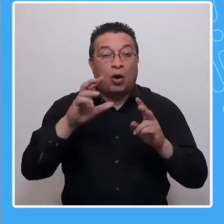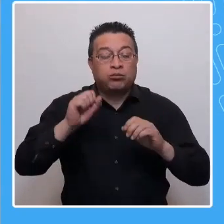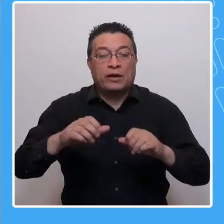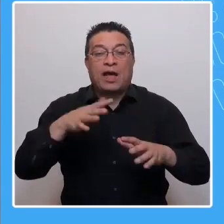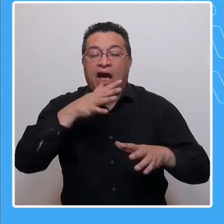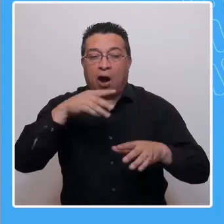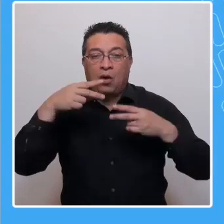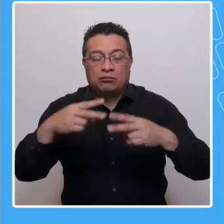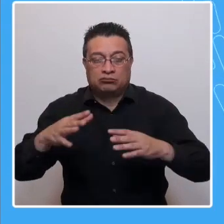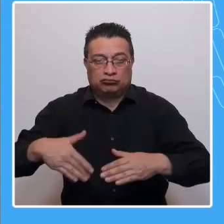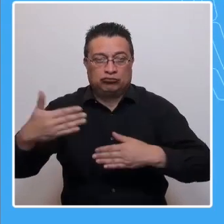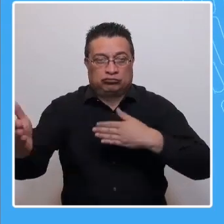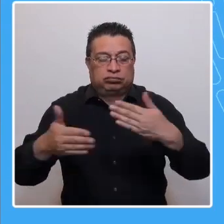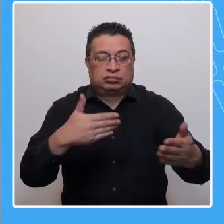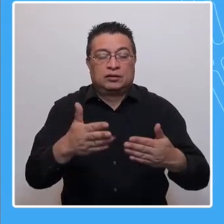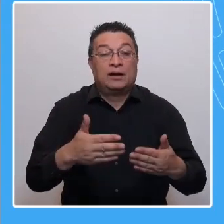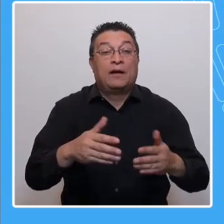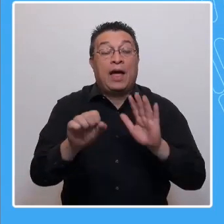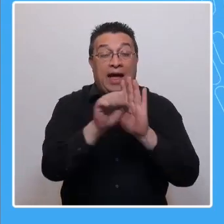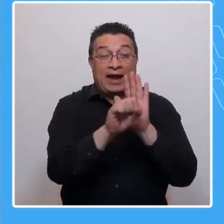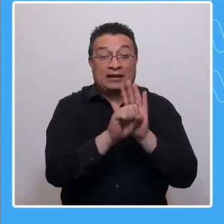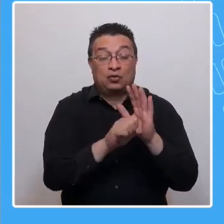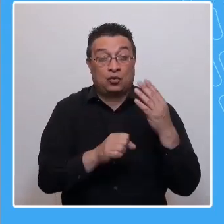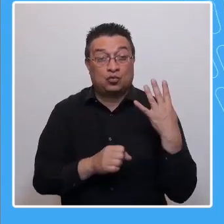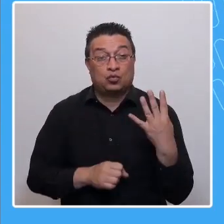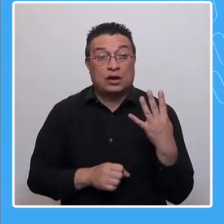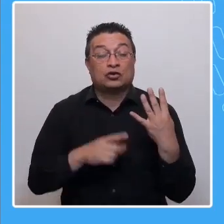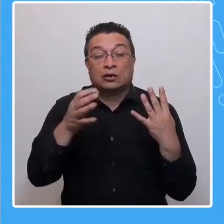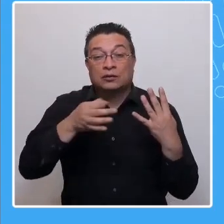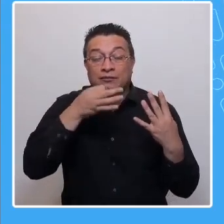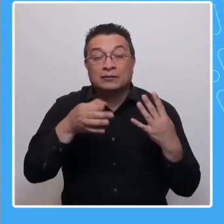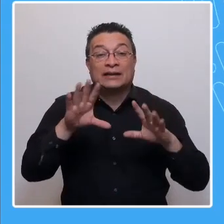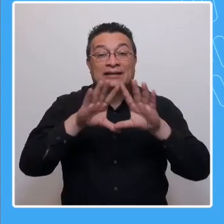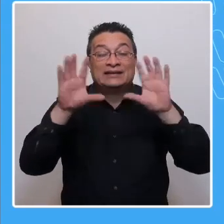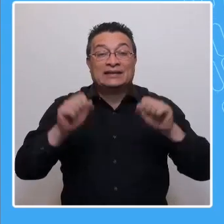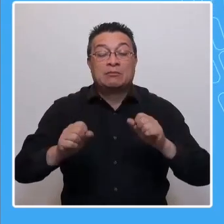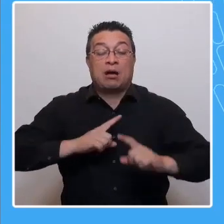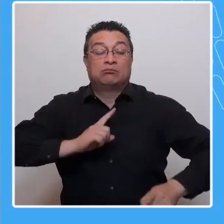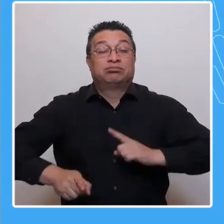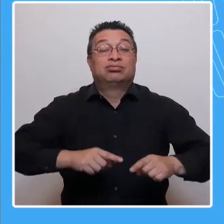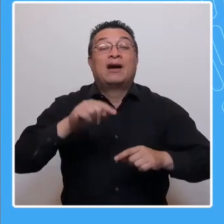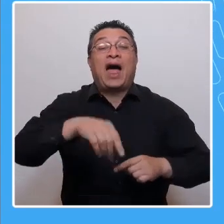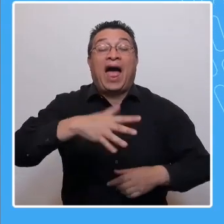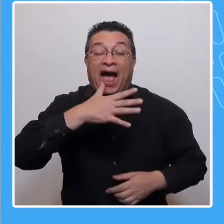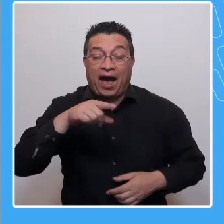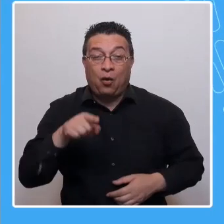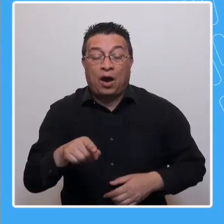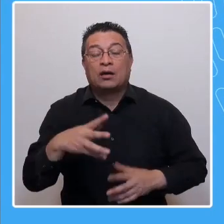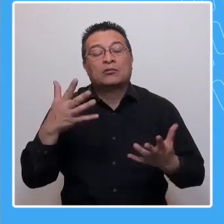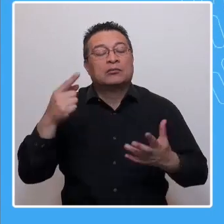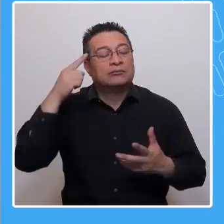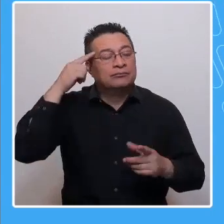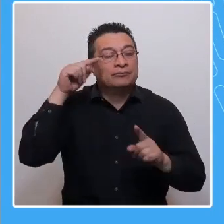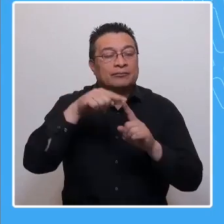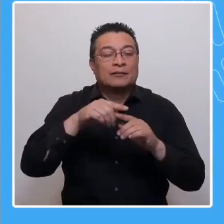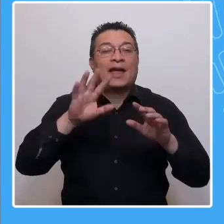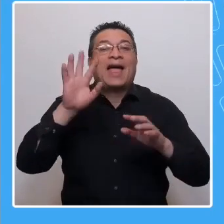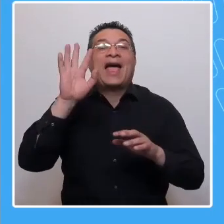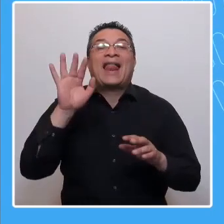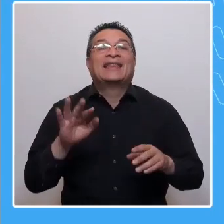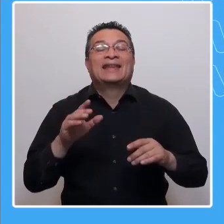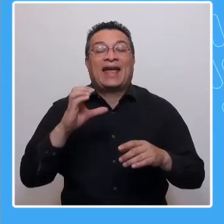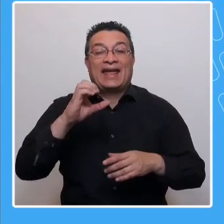las cuencas. El artículo 4 habla sobre el sistema de gobernanza de las aguas, entendiéndolo como uno de carácter ecológico,